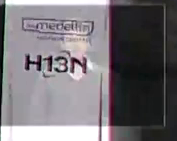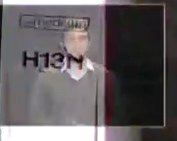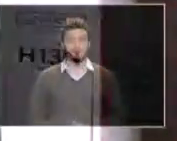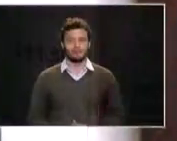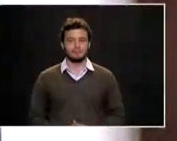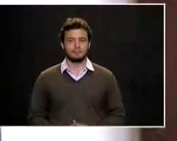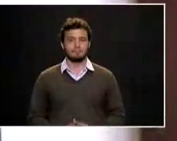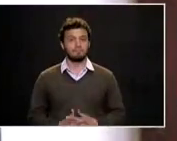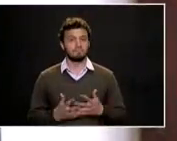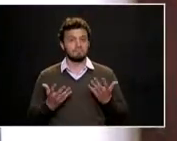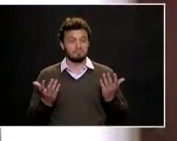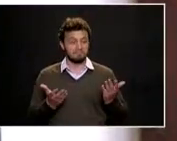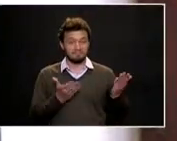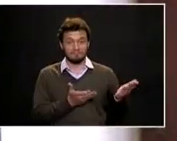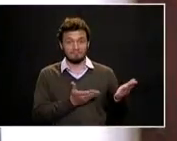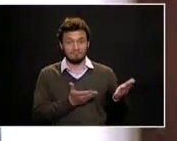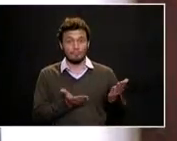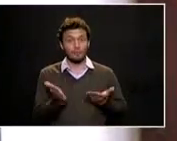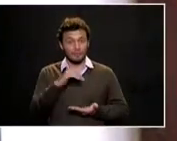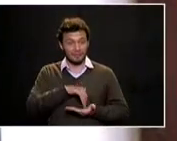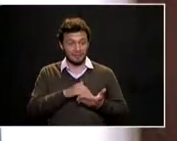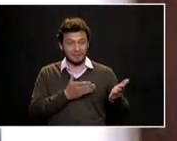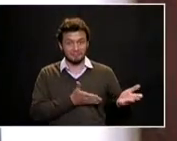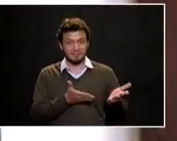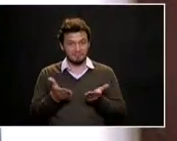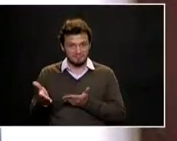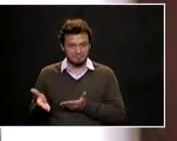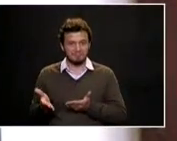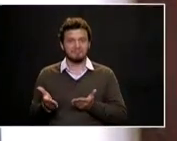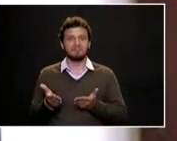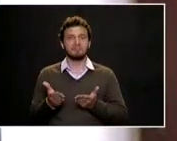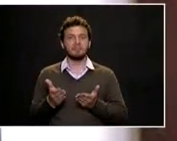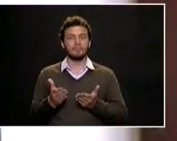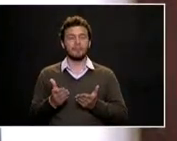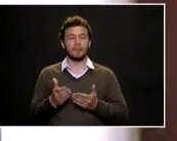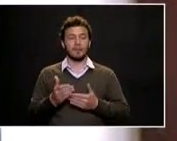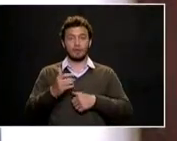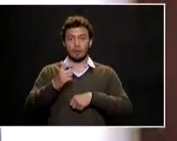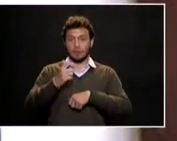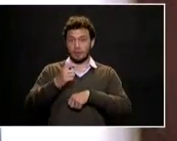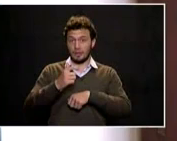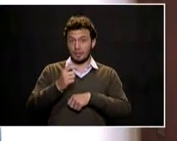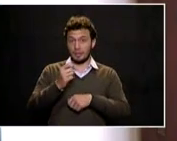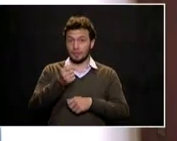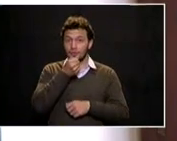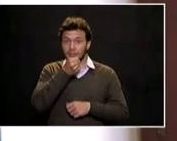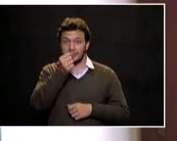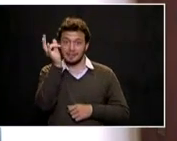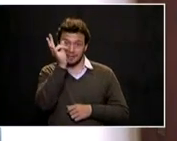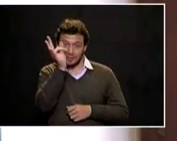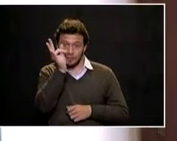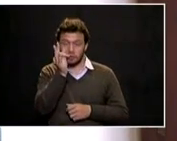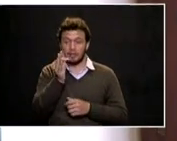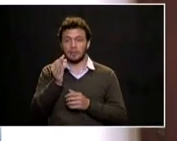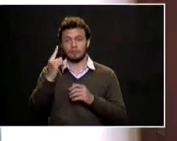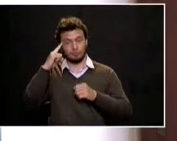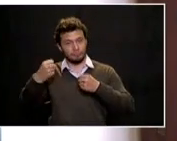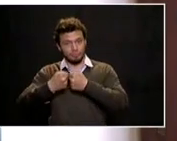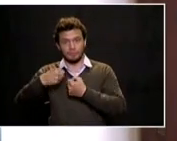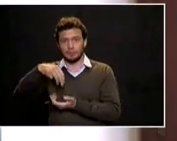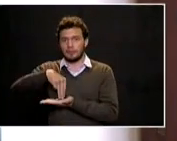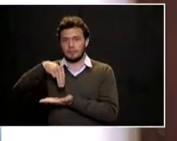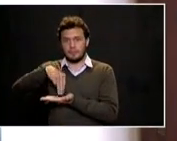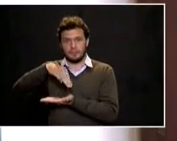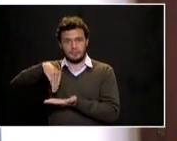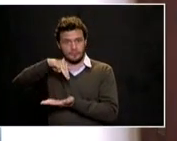Regresamos a la hora del debate, Alianza de Hora 13 Noticias y Telemedellín. Hoy con los candidatos a la alcaldía de Medellín. En